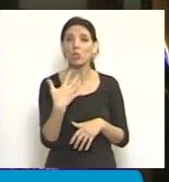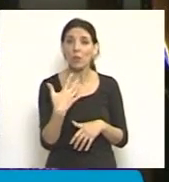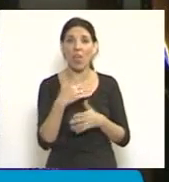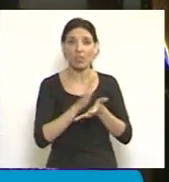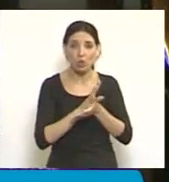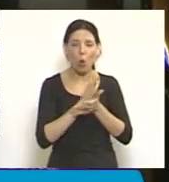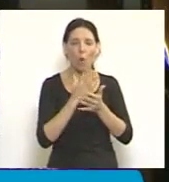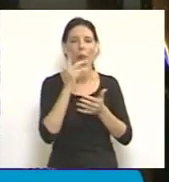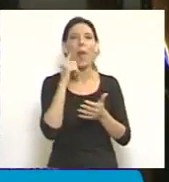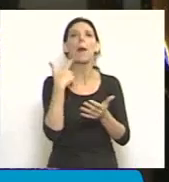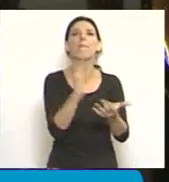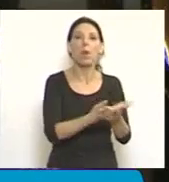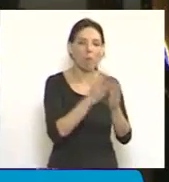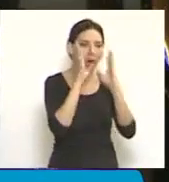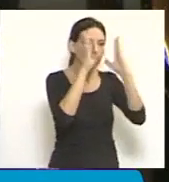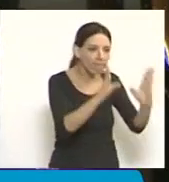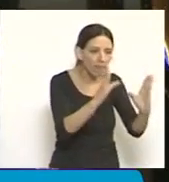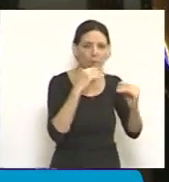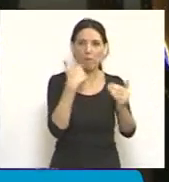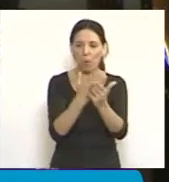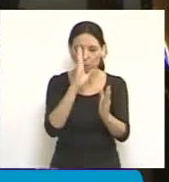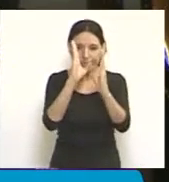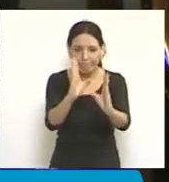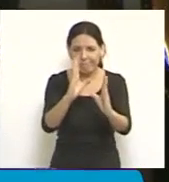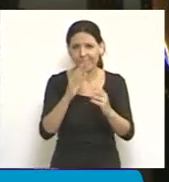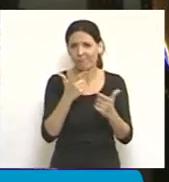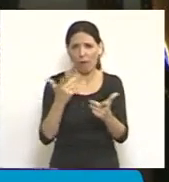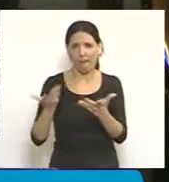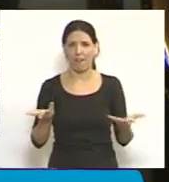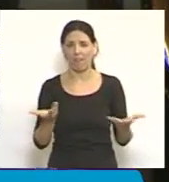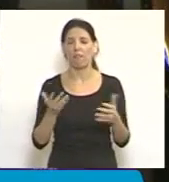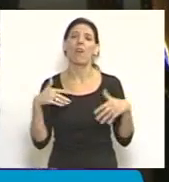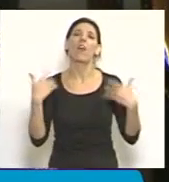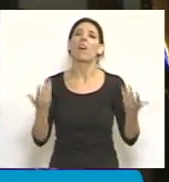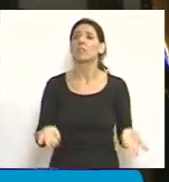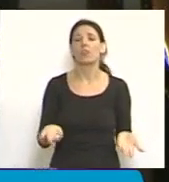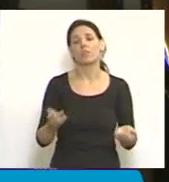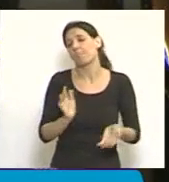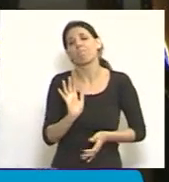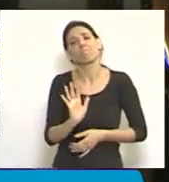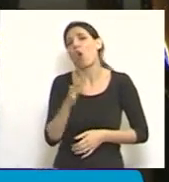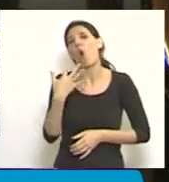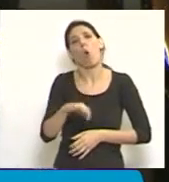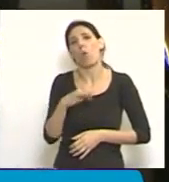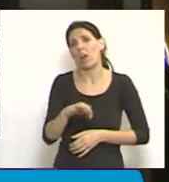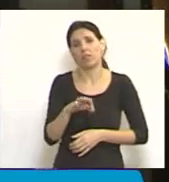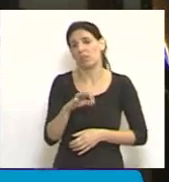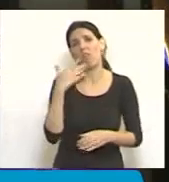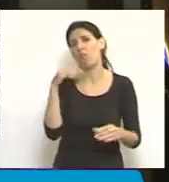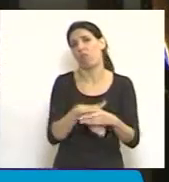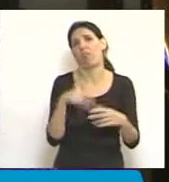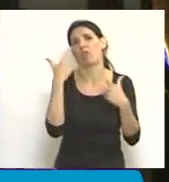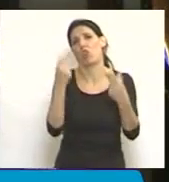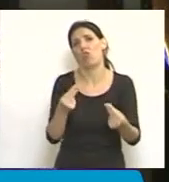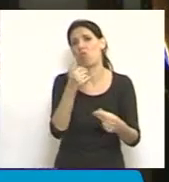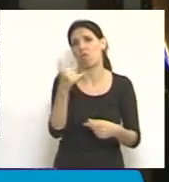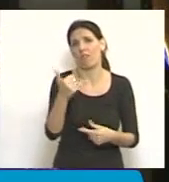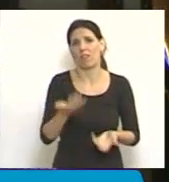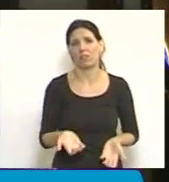semana pasada y ya hoy tratamiento aquí en el recinto, todos juntos, todos amontonados, sin ninguna